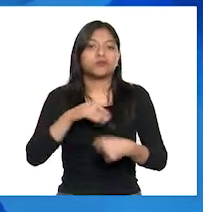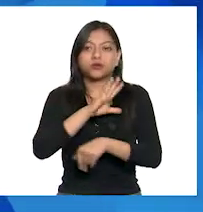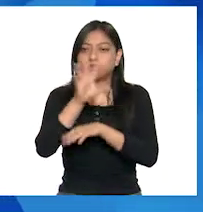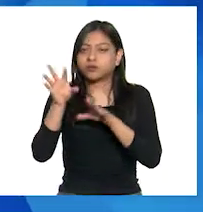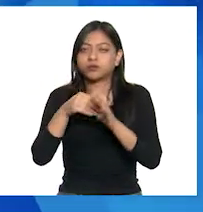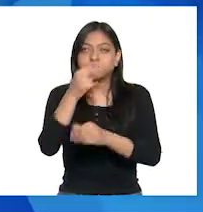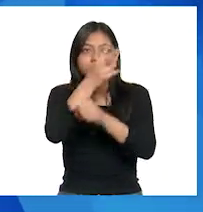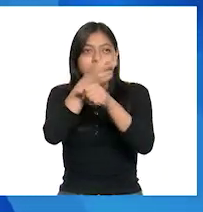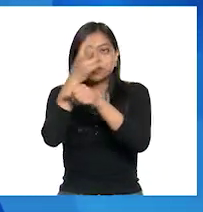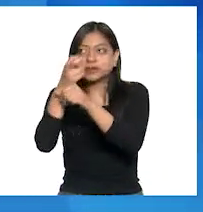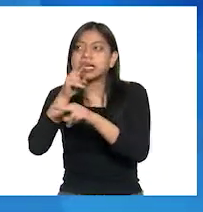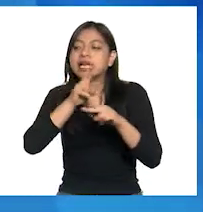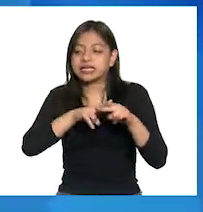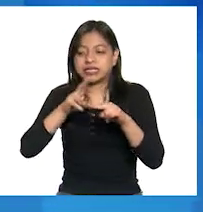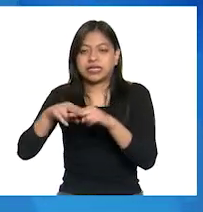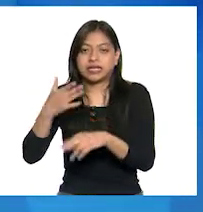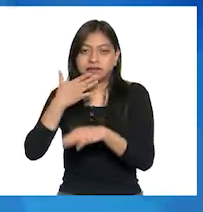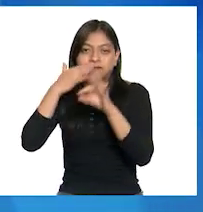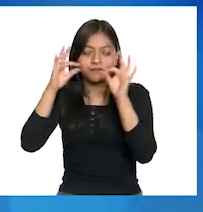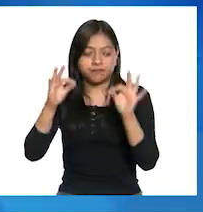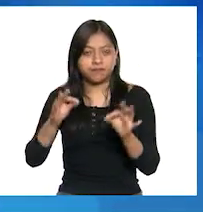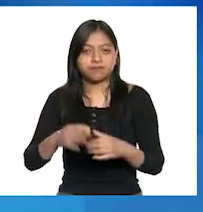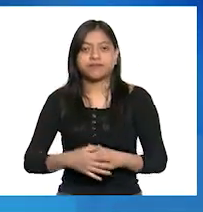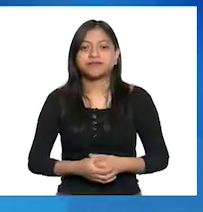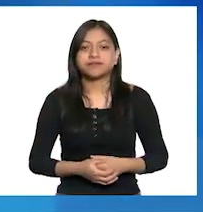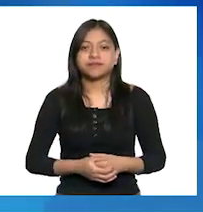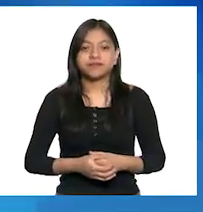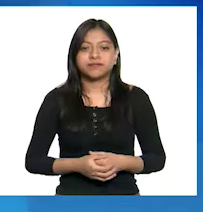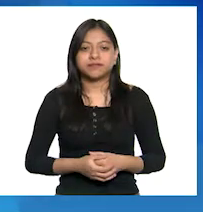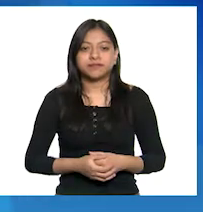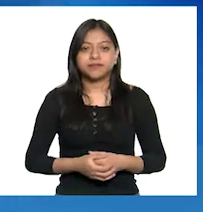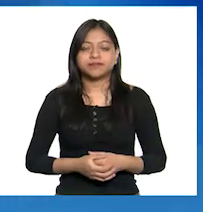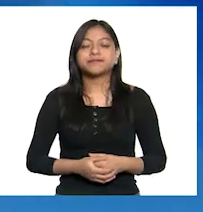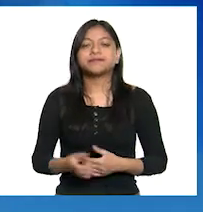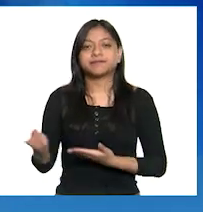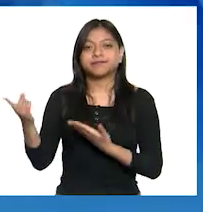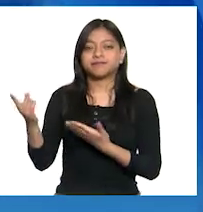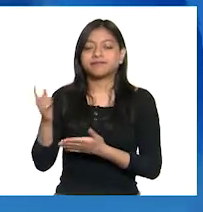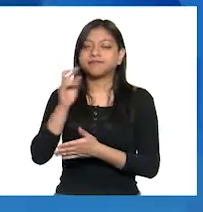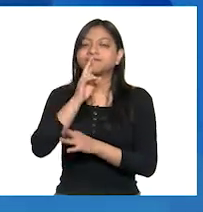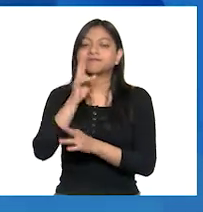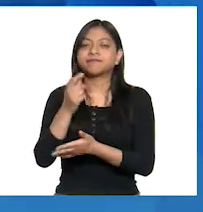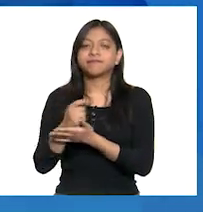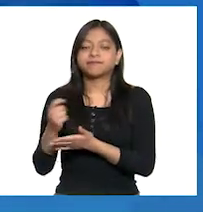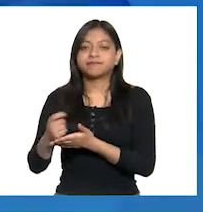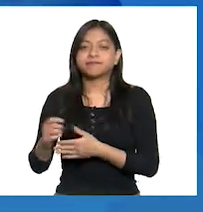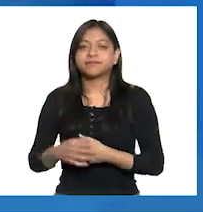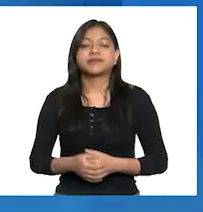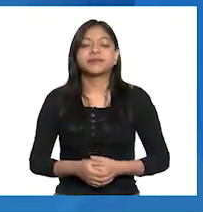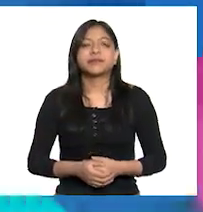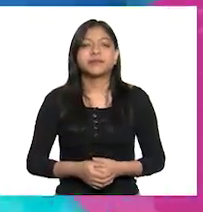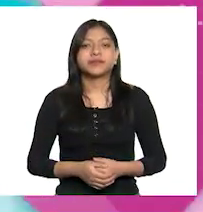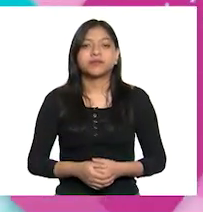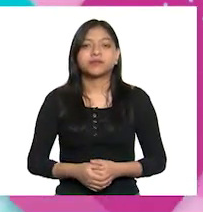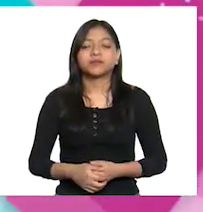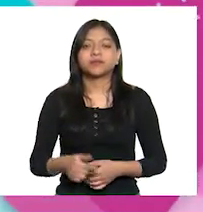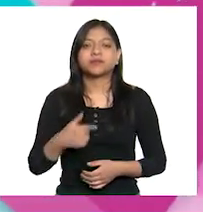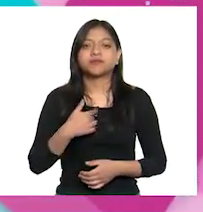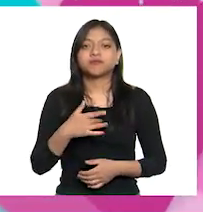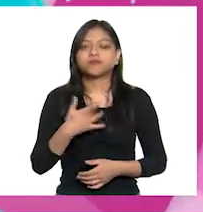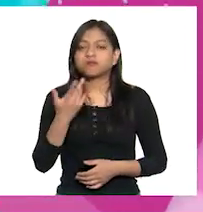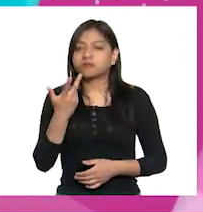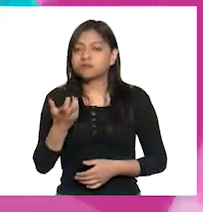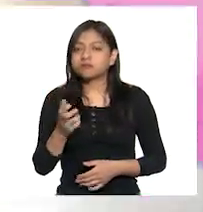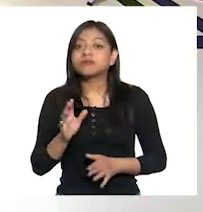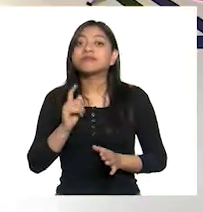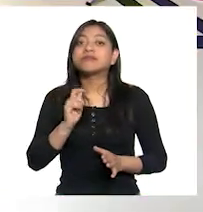parece? Ahí está, una mesa y 8 sillas adicionales en Excelente. La respuesta. Excelente. Ahora, se me ocurre, ya que, pues yo creo que todo esto va a